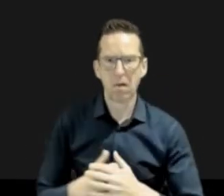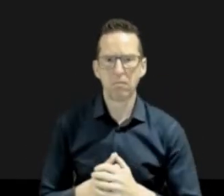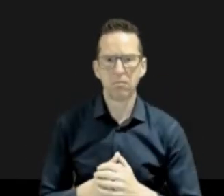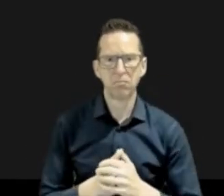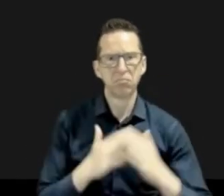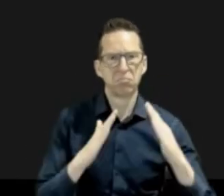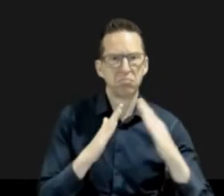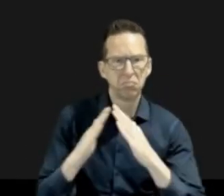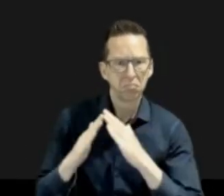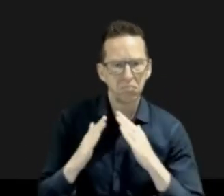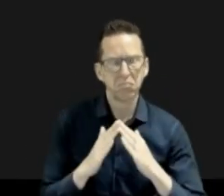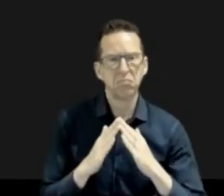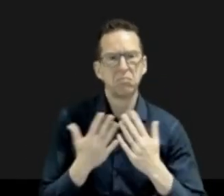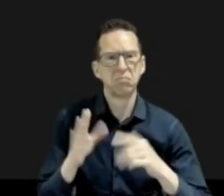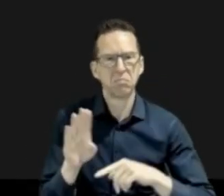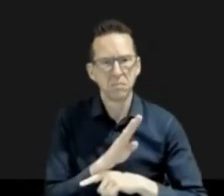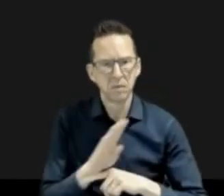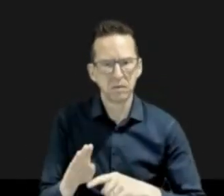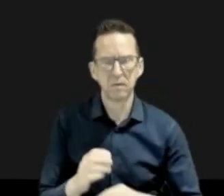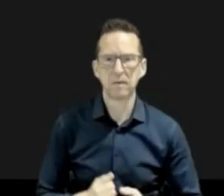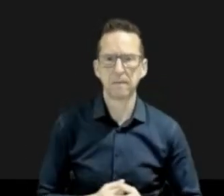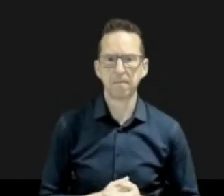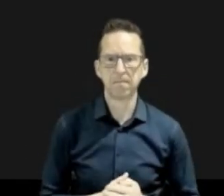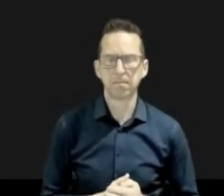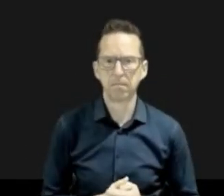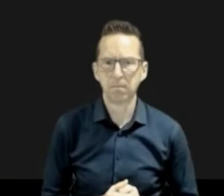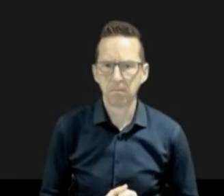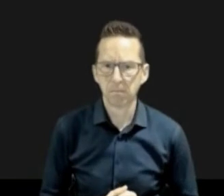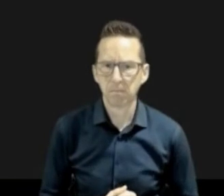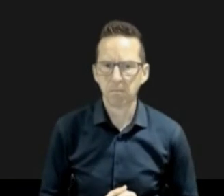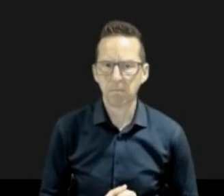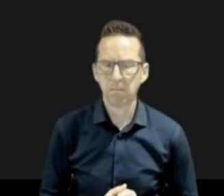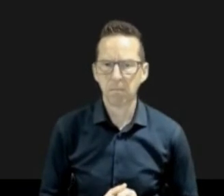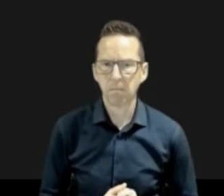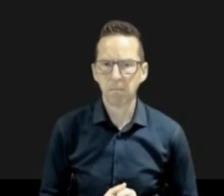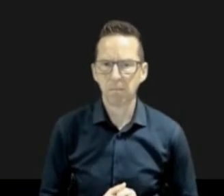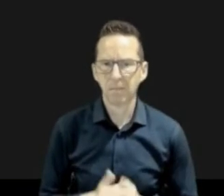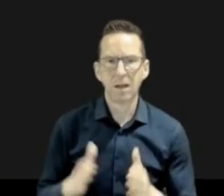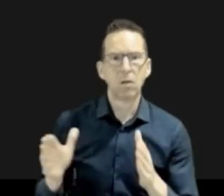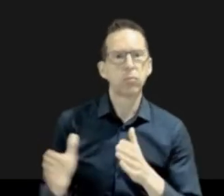La OMM empezó a prestar atención